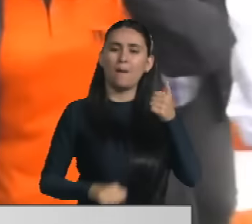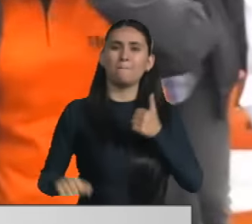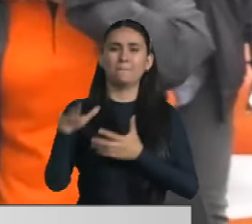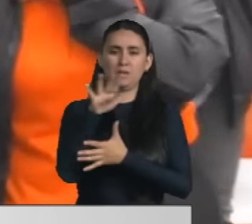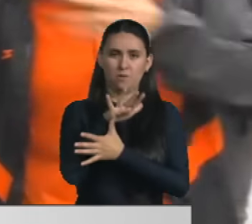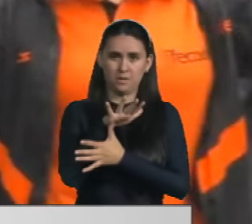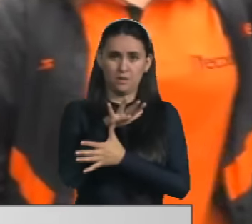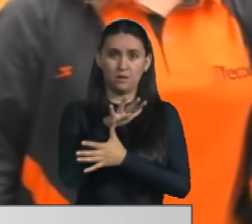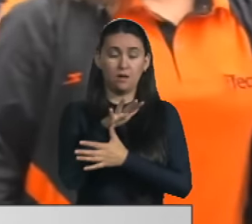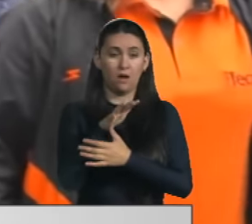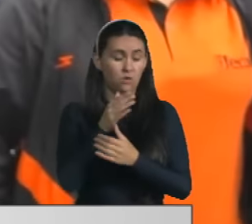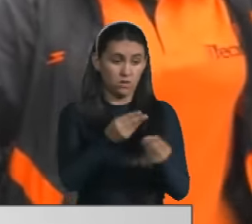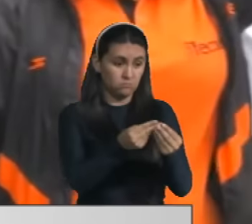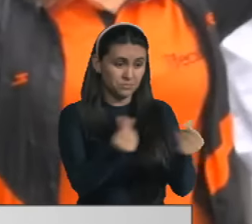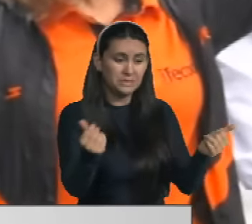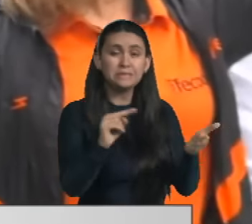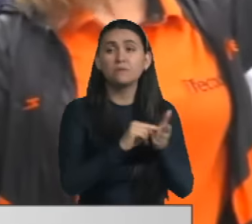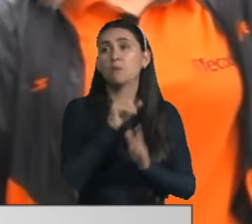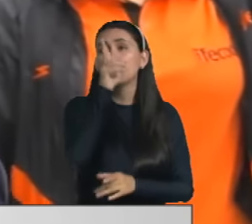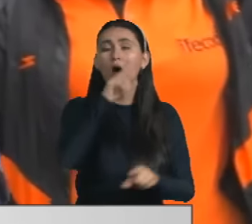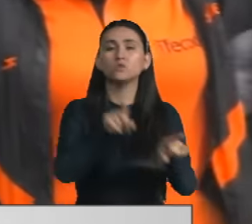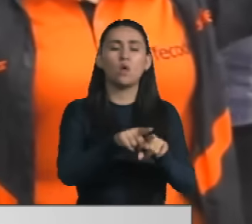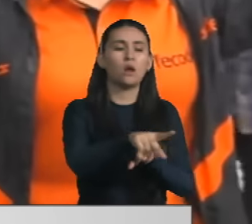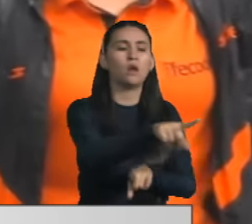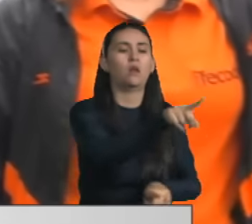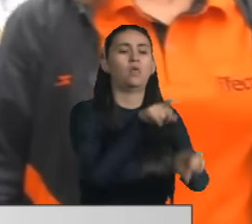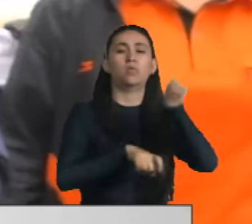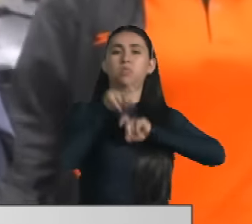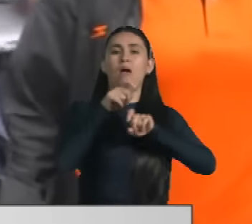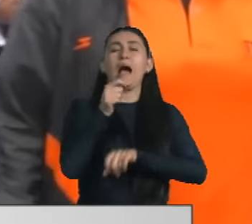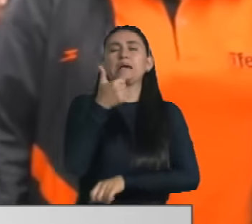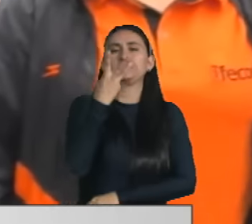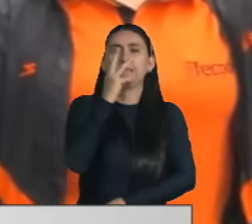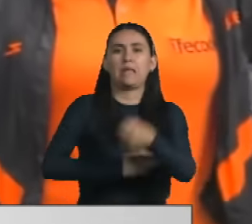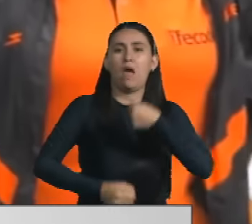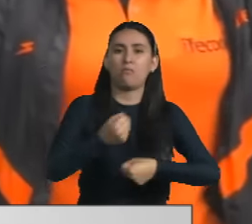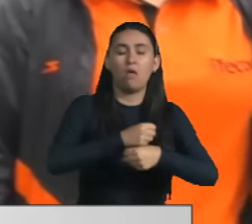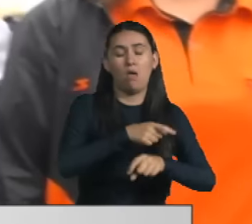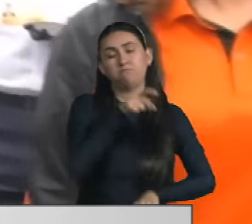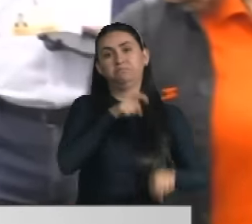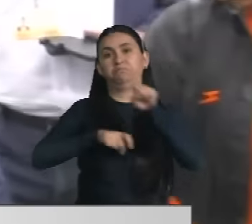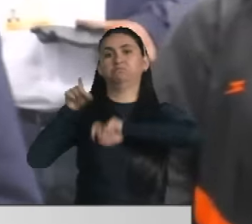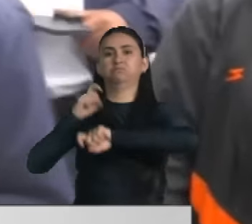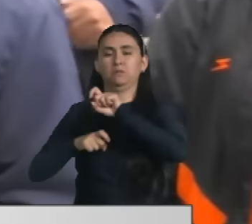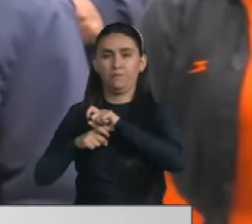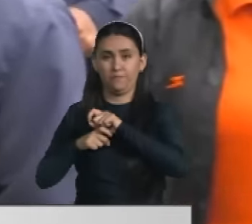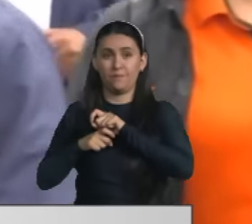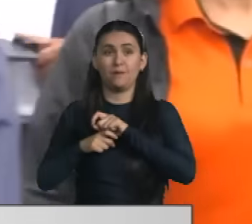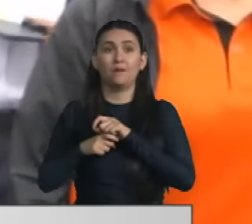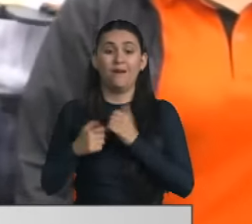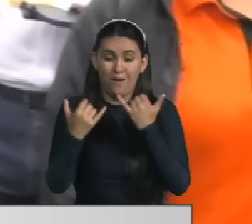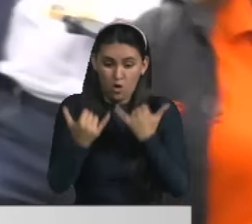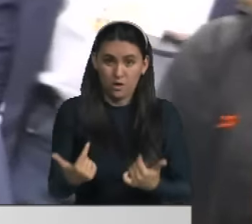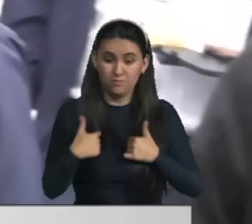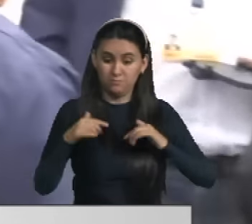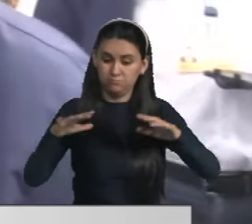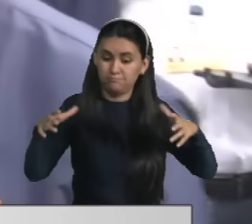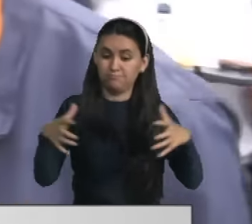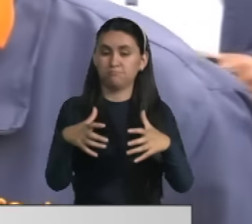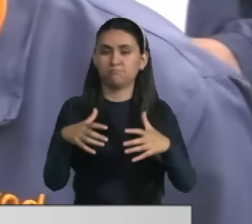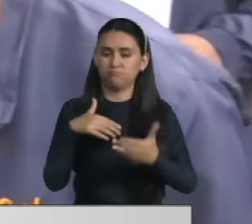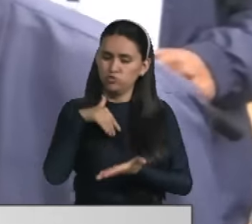hace es retroceder alrededor de 30 años. Y hoy lo que plantea FECODE es que no